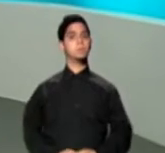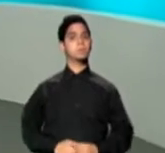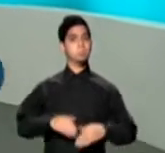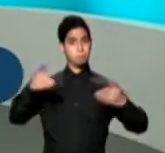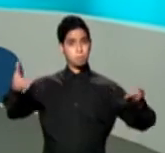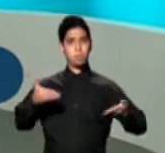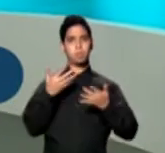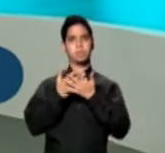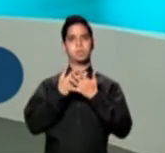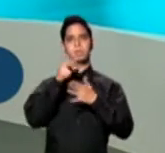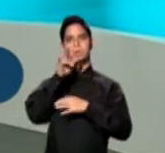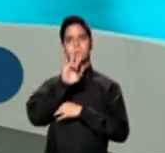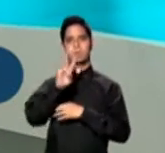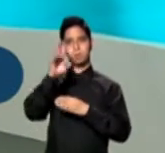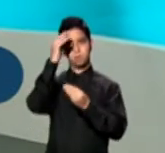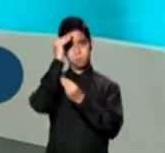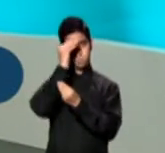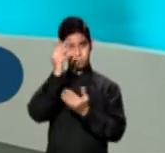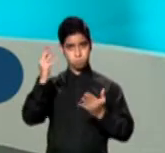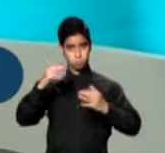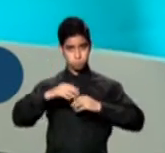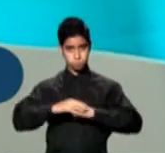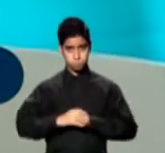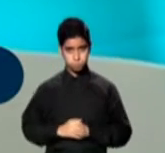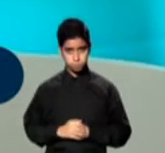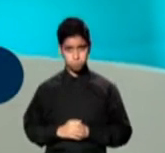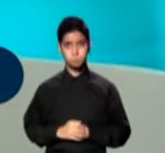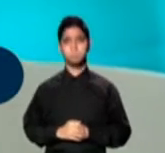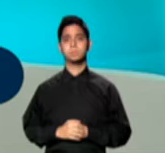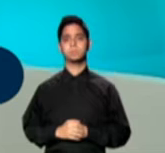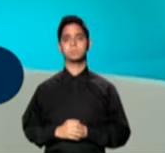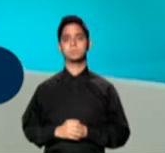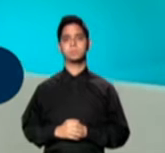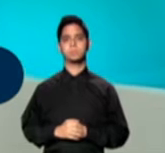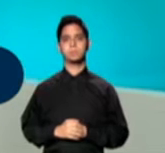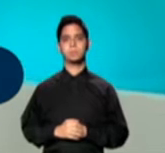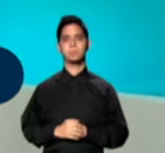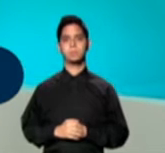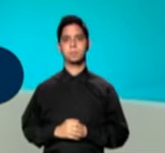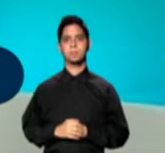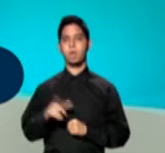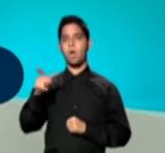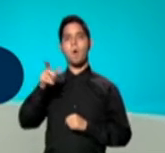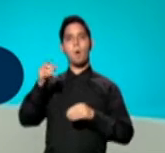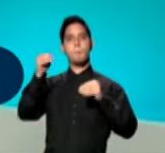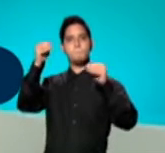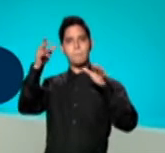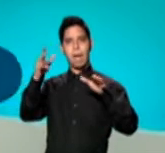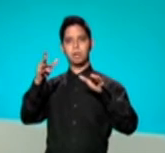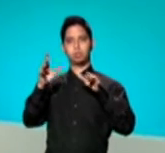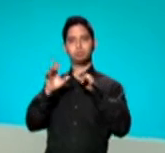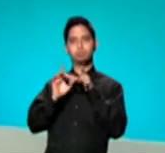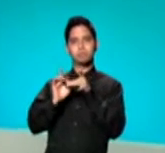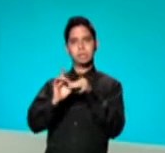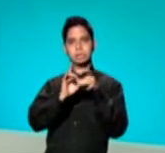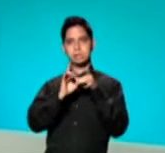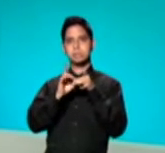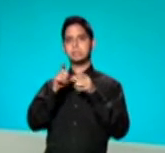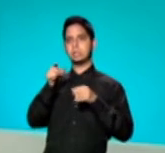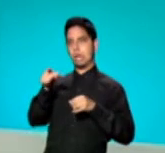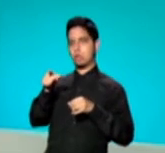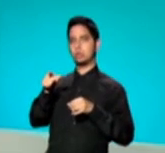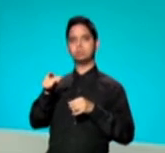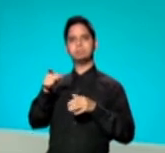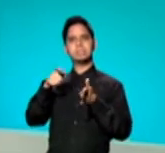Bienvenidos a Noticias 24/7. De inmediato pasamos a las informaciones. La Federación de Maestros de Puerto Rico y su capítulo de jubilados